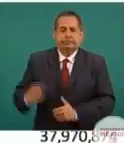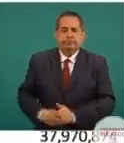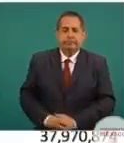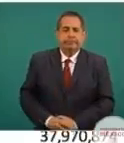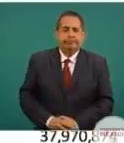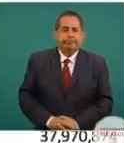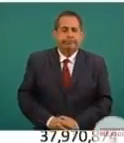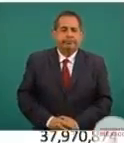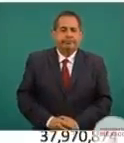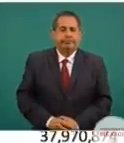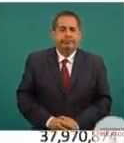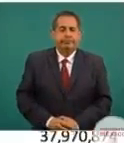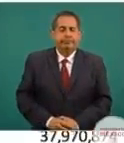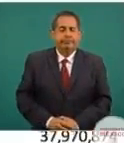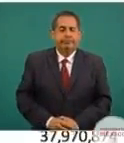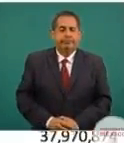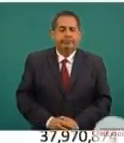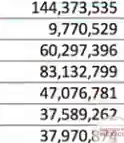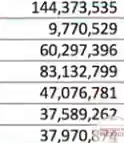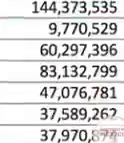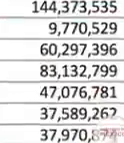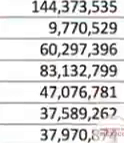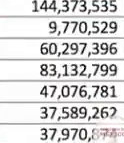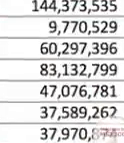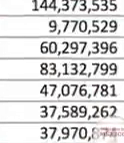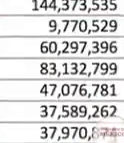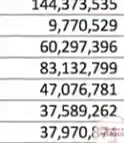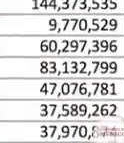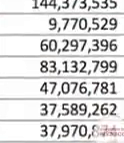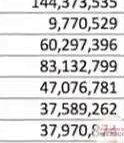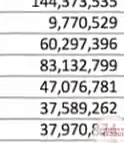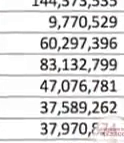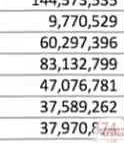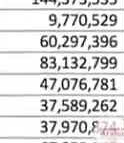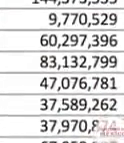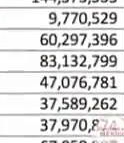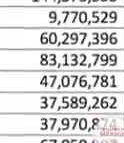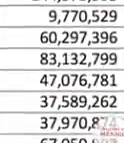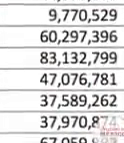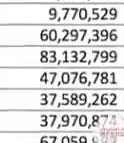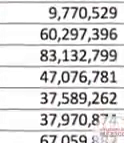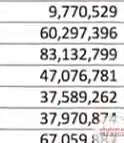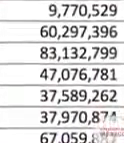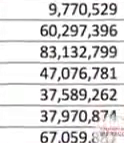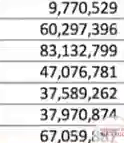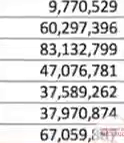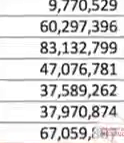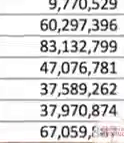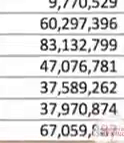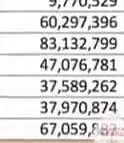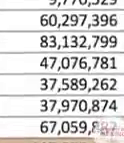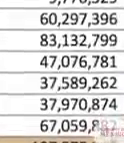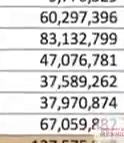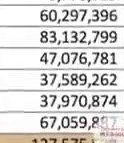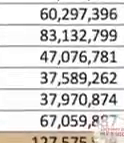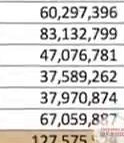en número de vacunas aplicadas.